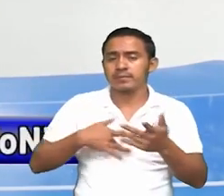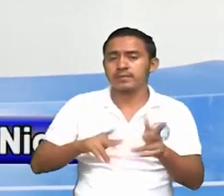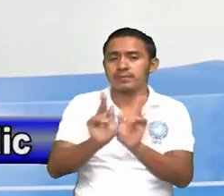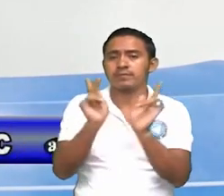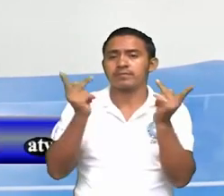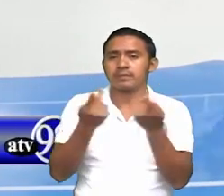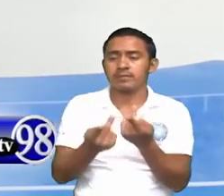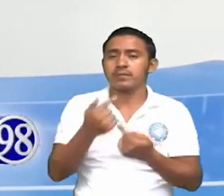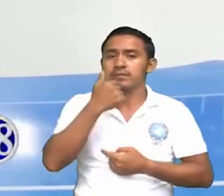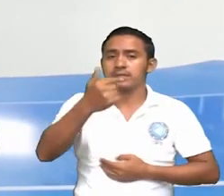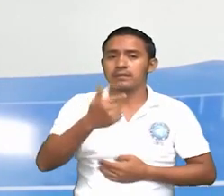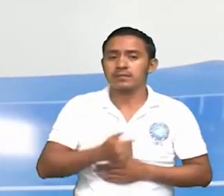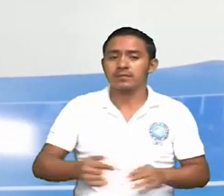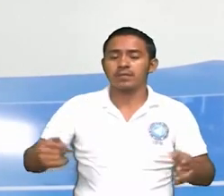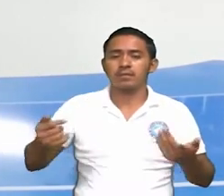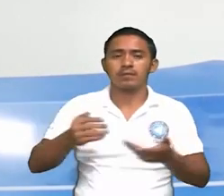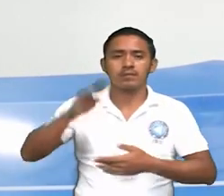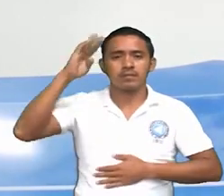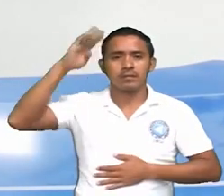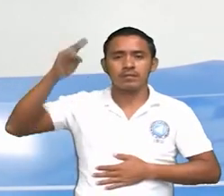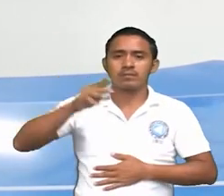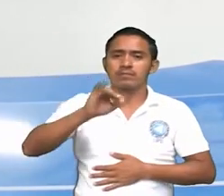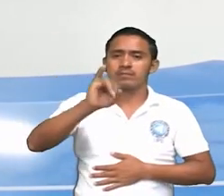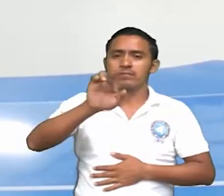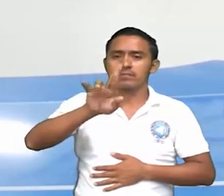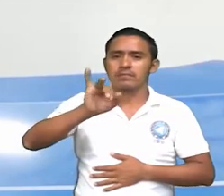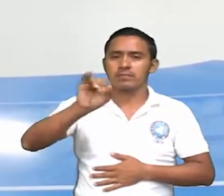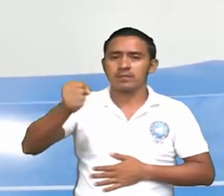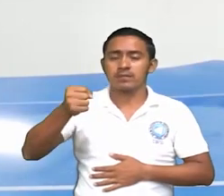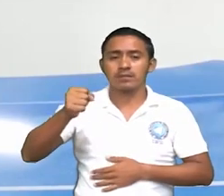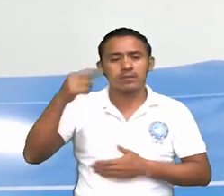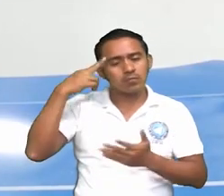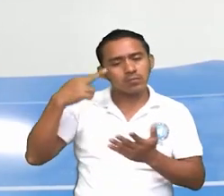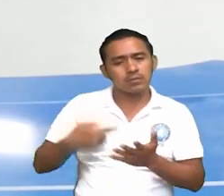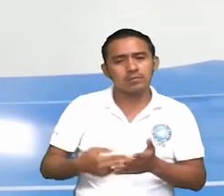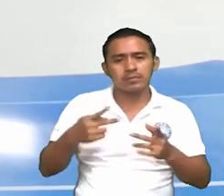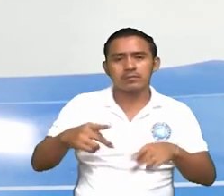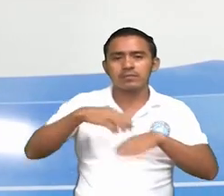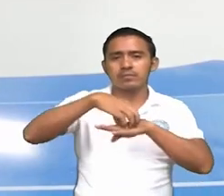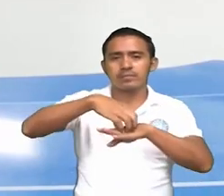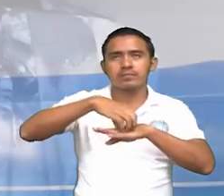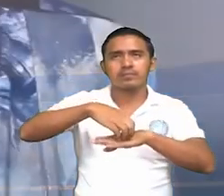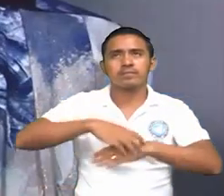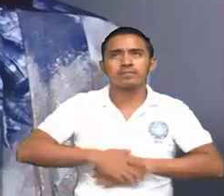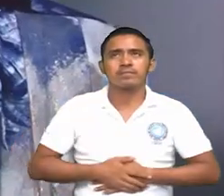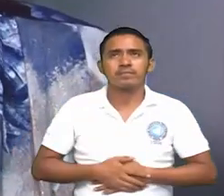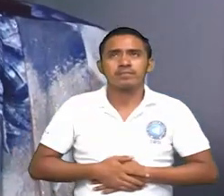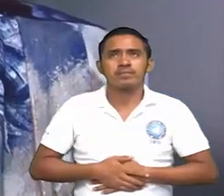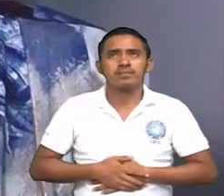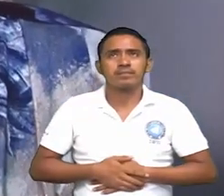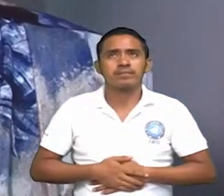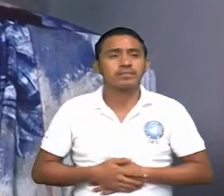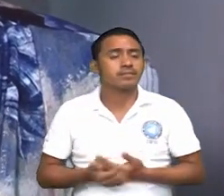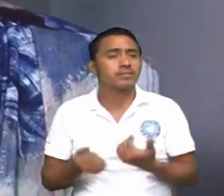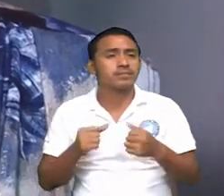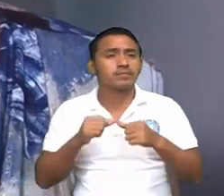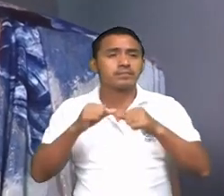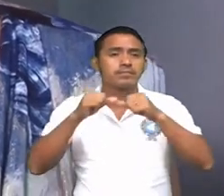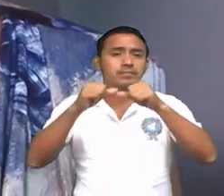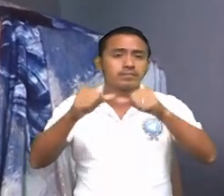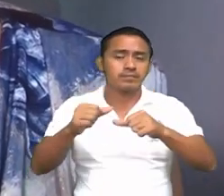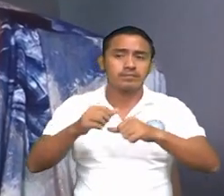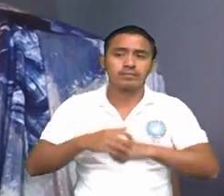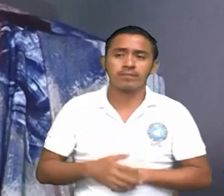pueblo. Así lo afirmó la comandante Iris Tijerino al recordar a los caídos de Nandaime. Mantener esos